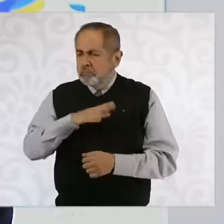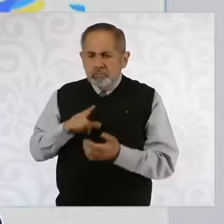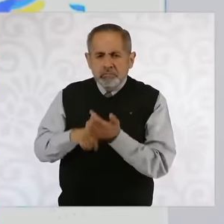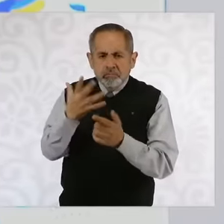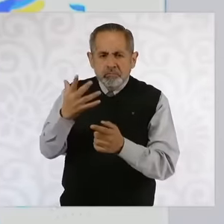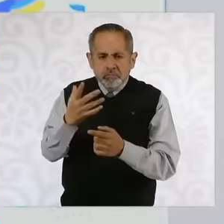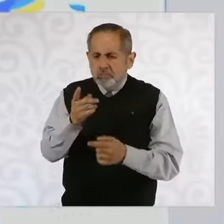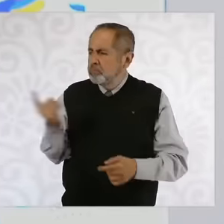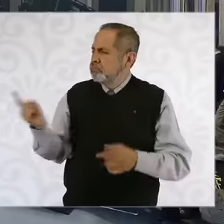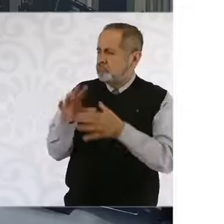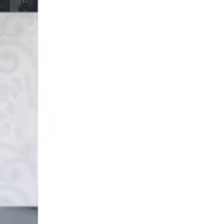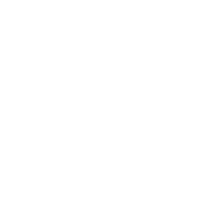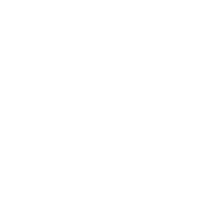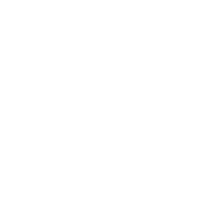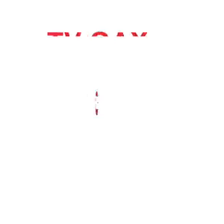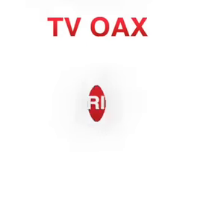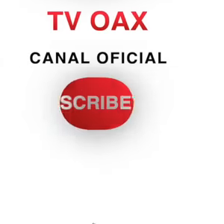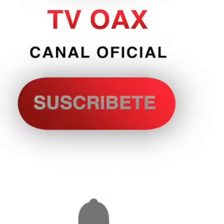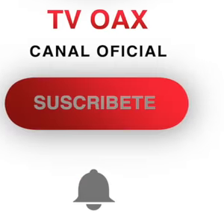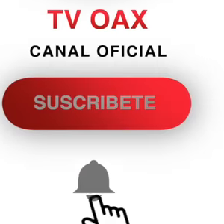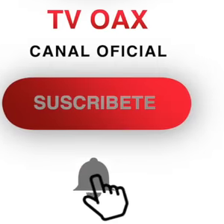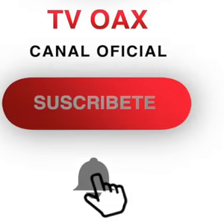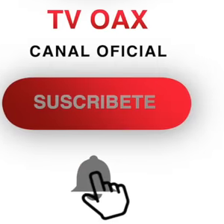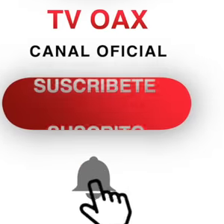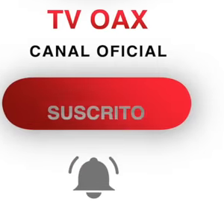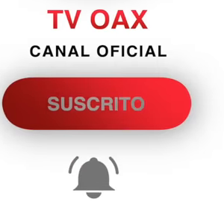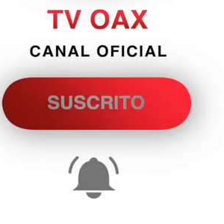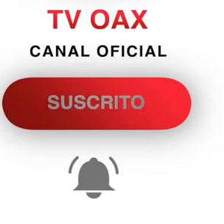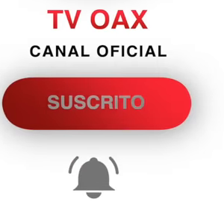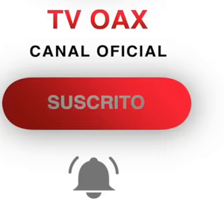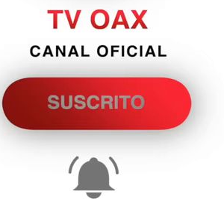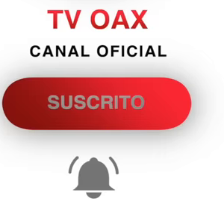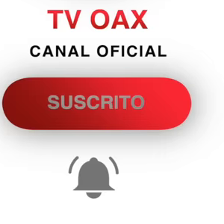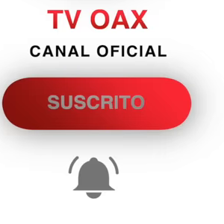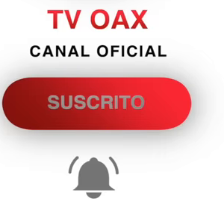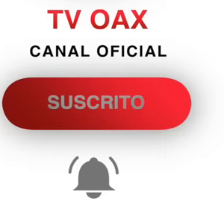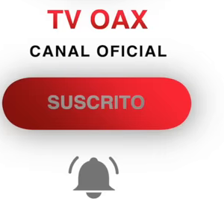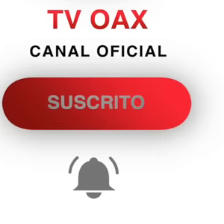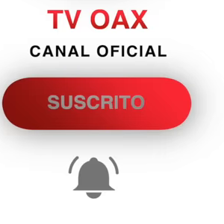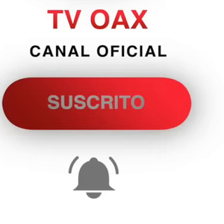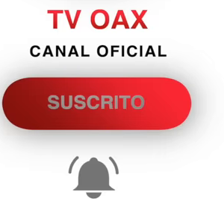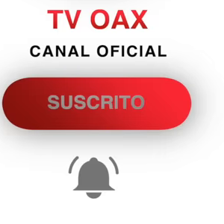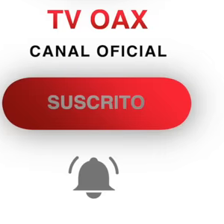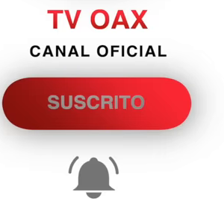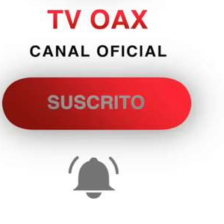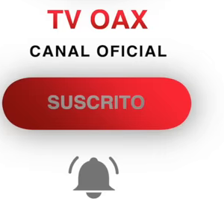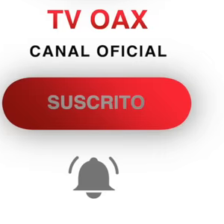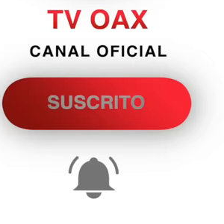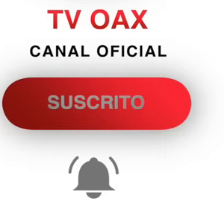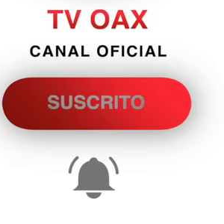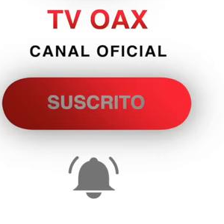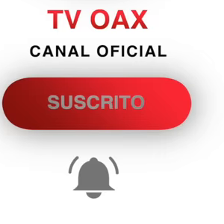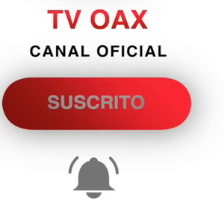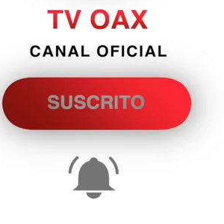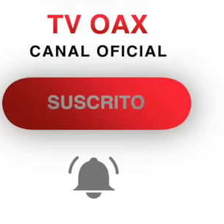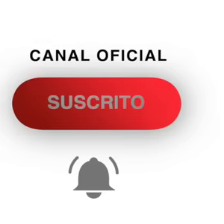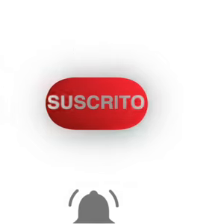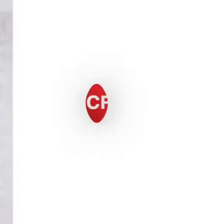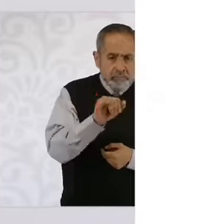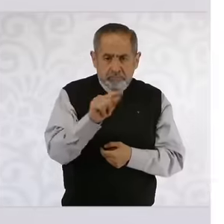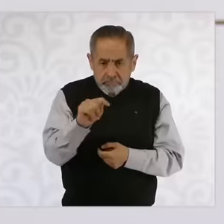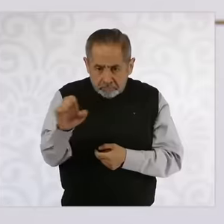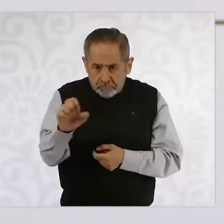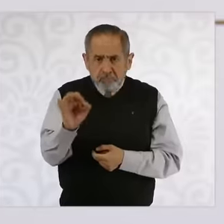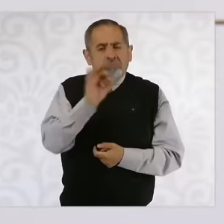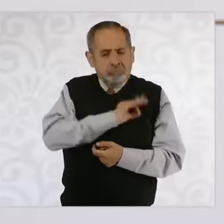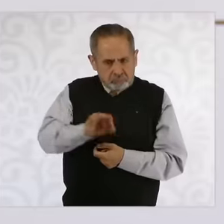a ver, ¿por qué no los menciona? Cinco en donde, aunque seas del IMSS-Bienestar, puedes ir al IMSS, puedes ir al ISSSTE o puedes ir